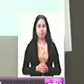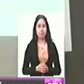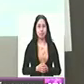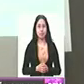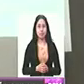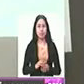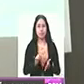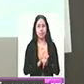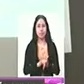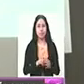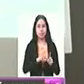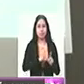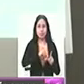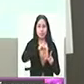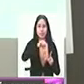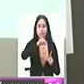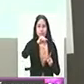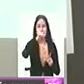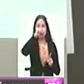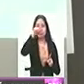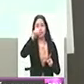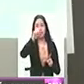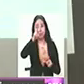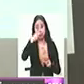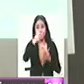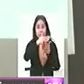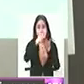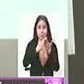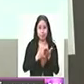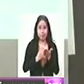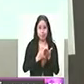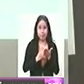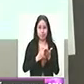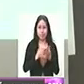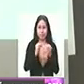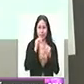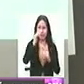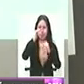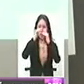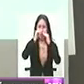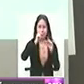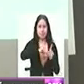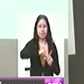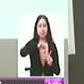tendencia de ascenso que luego en la fase del pico más alto llegó